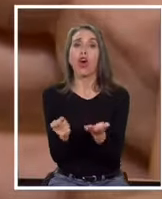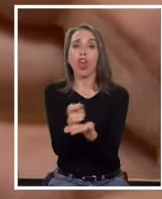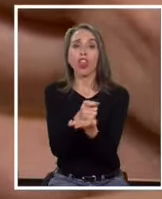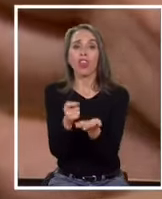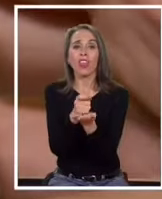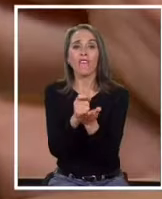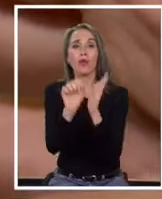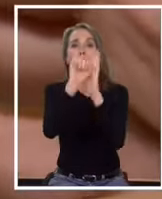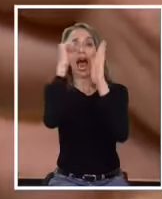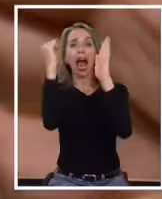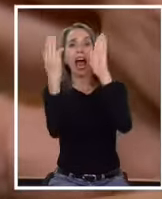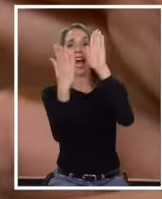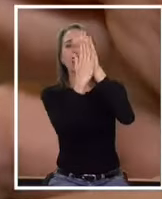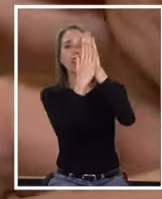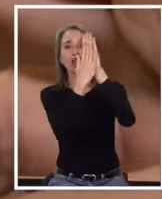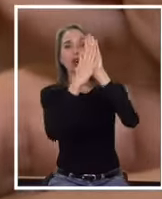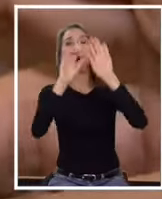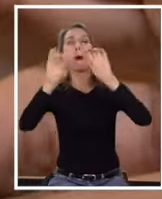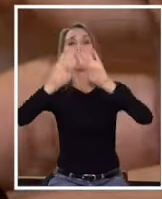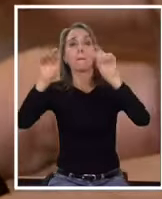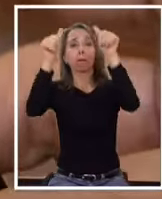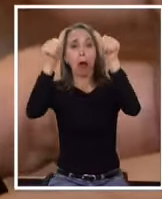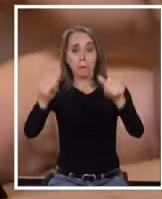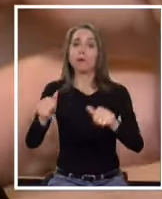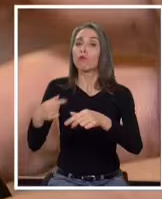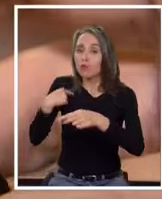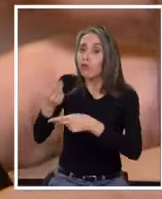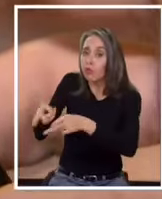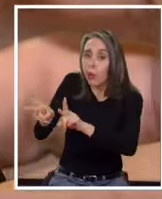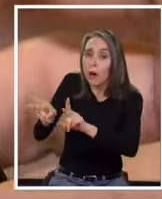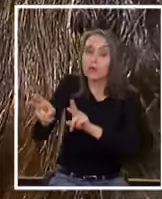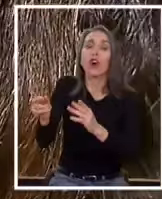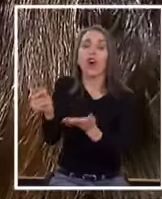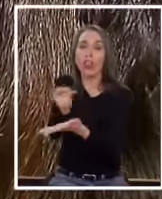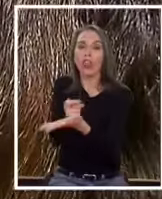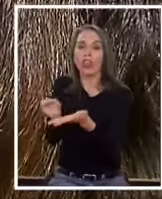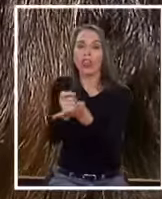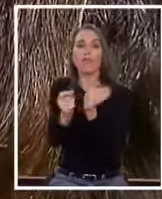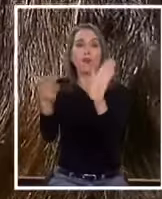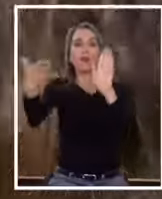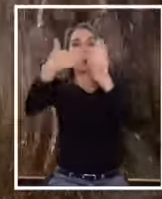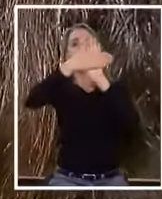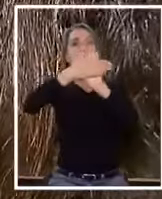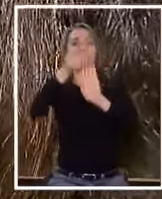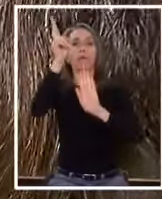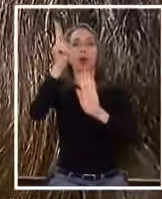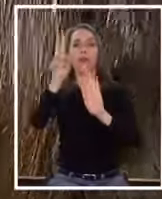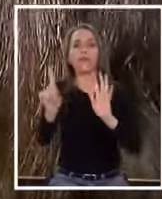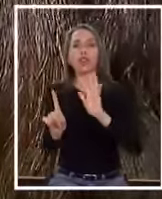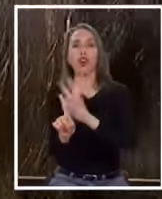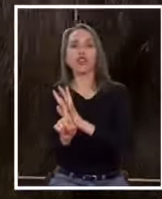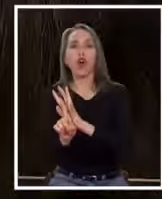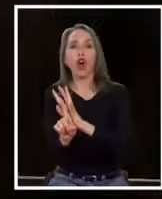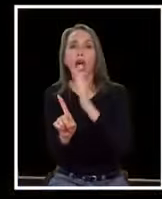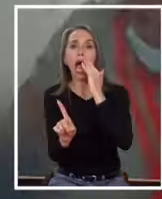en el refrigerador. Yo le dije que sí, me hizo ese dibujo que decía: está prohibido tocar a los